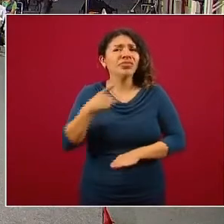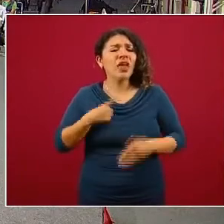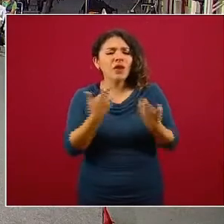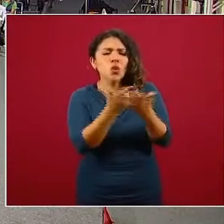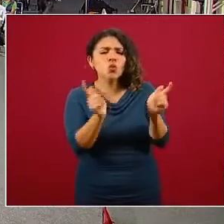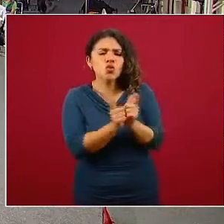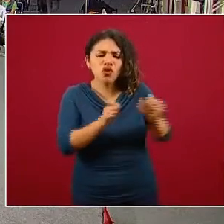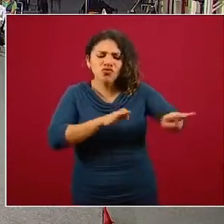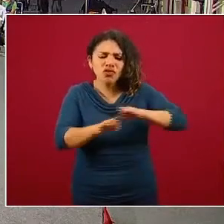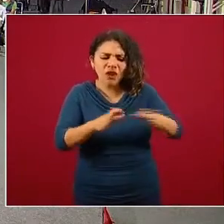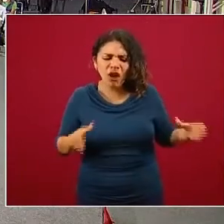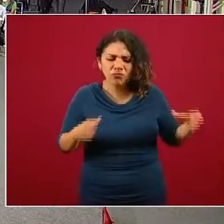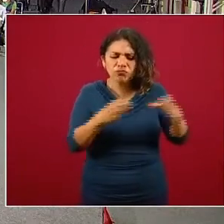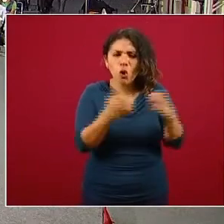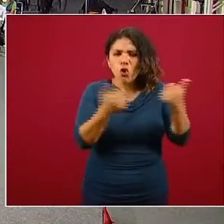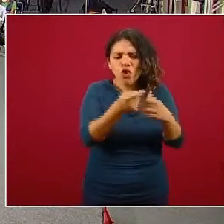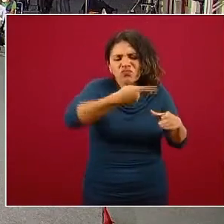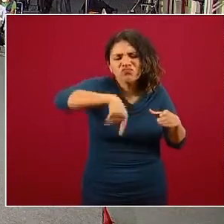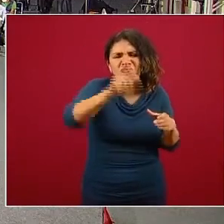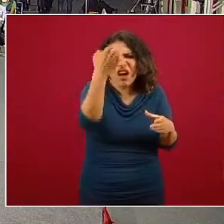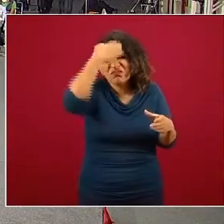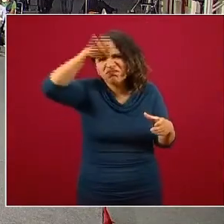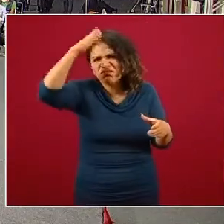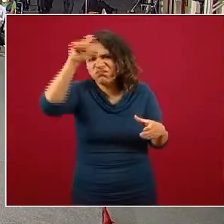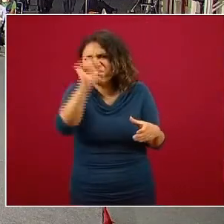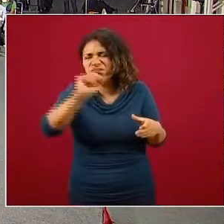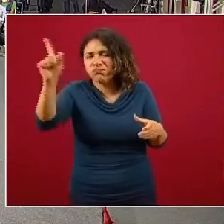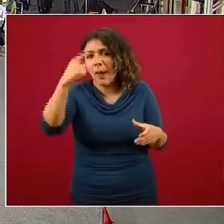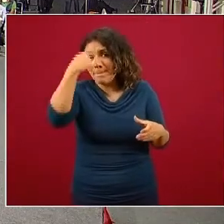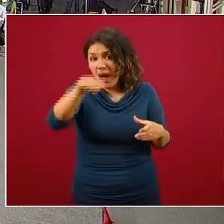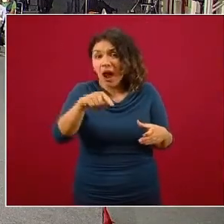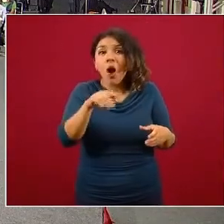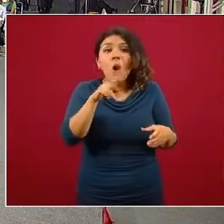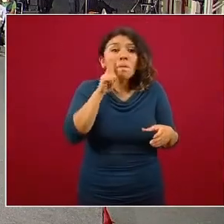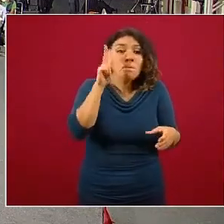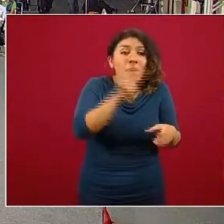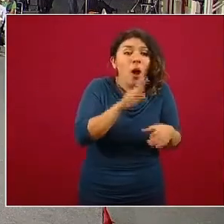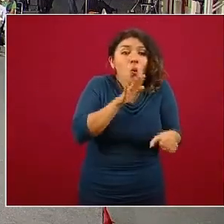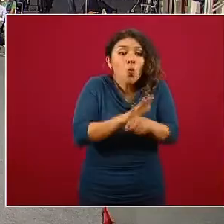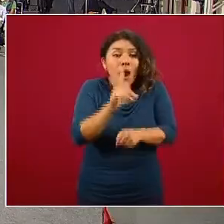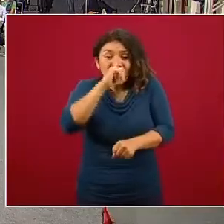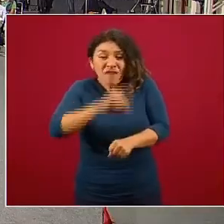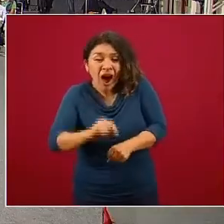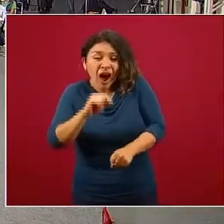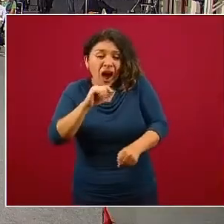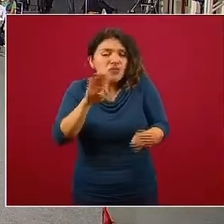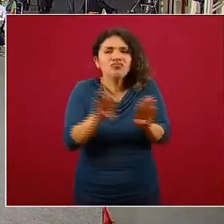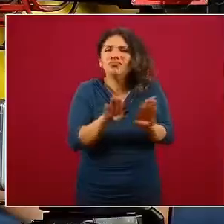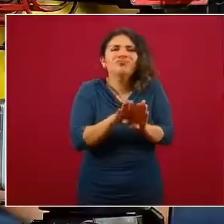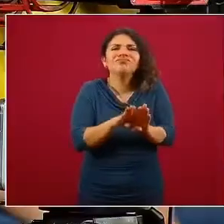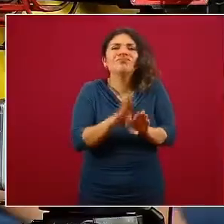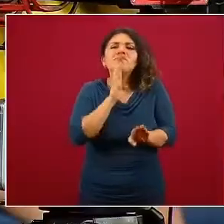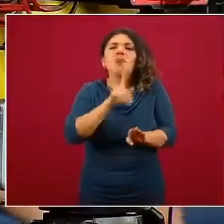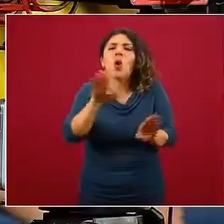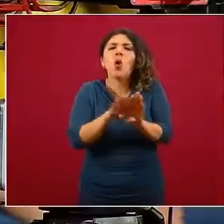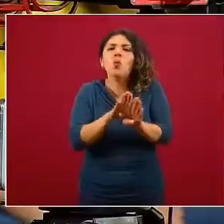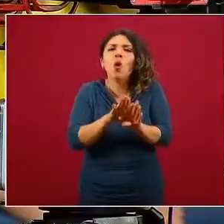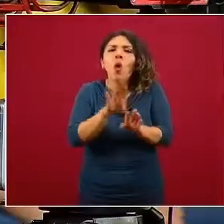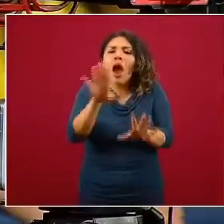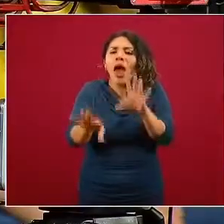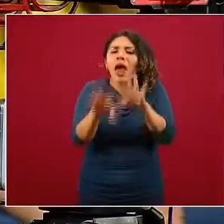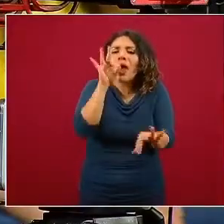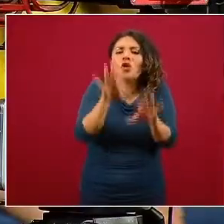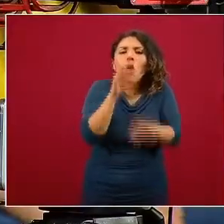grupos de trabajo de expertos, no para ver las fallas, sino para encontrar áreas de oportunidad para poder